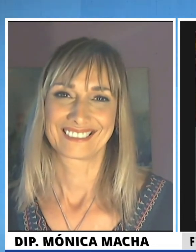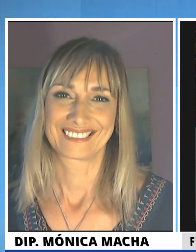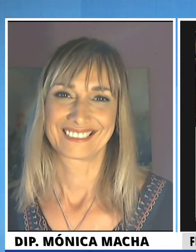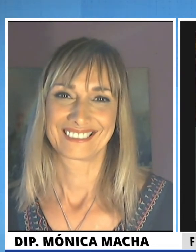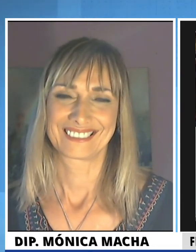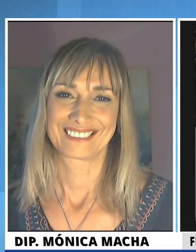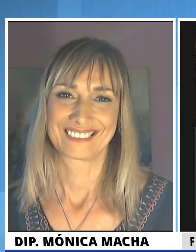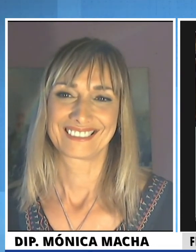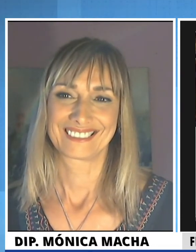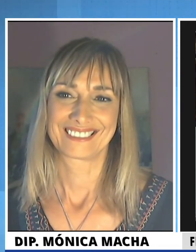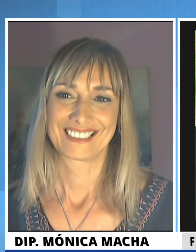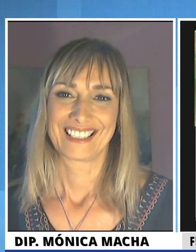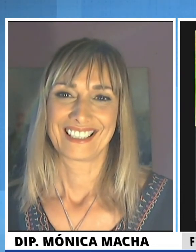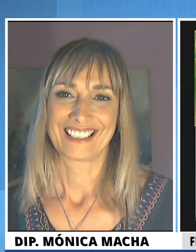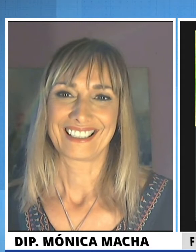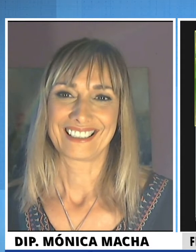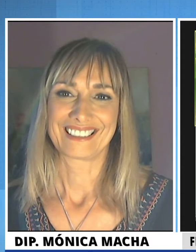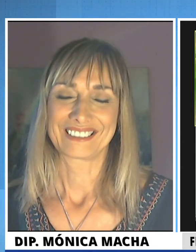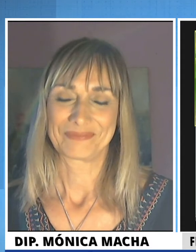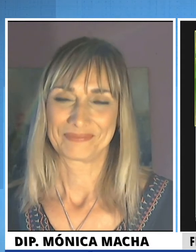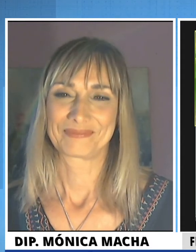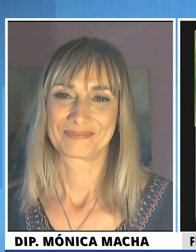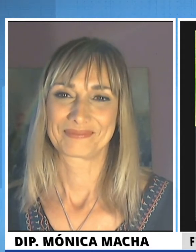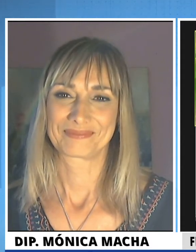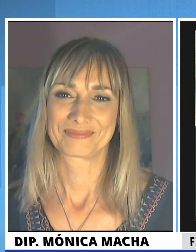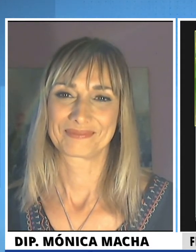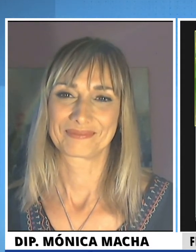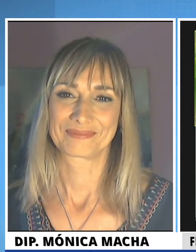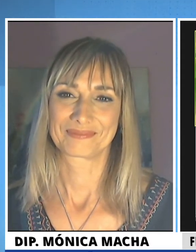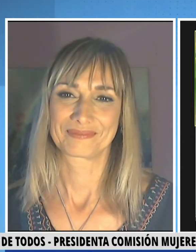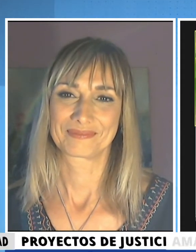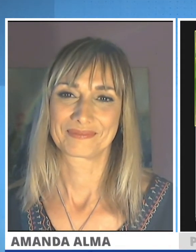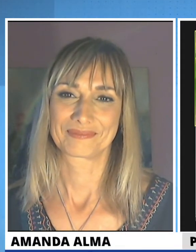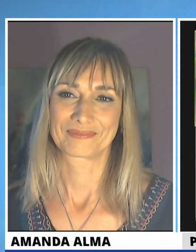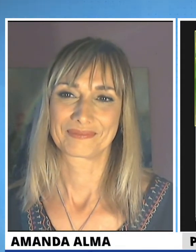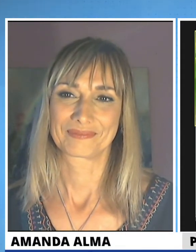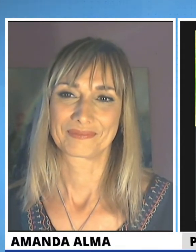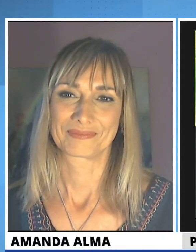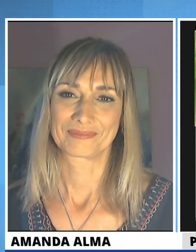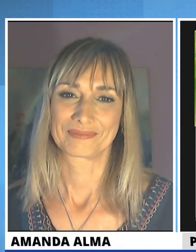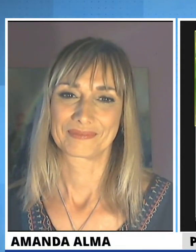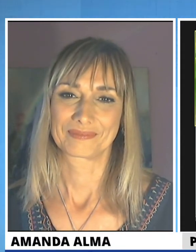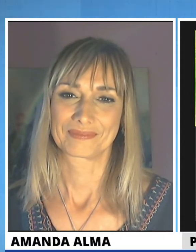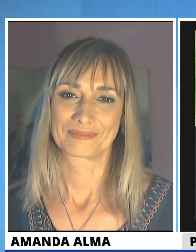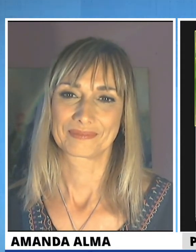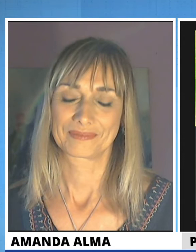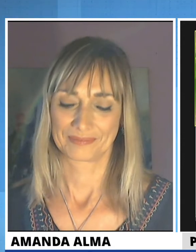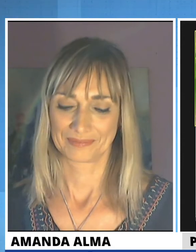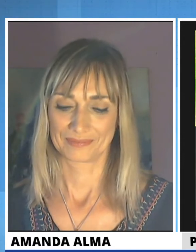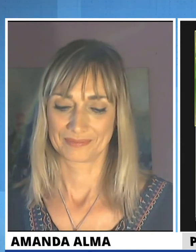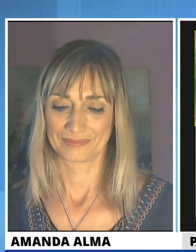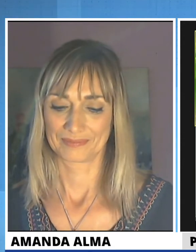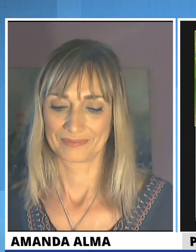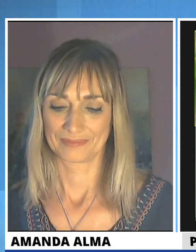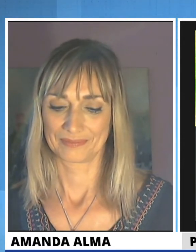totalmente. Yo quería aprovechar también y preguntarles sobre algunas de las otras cosas que se propusieron en el día de hoy